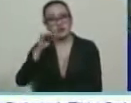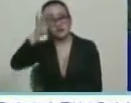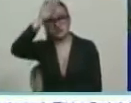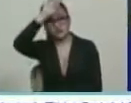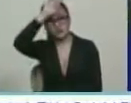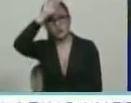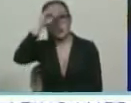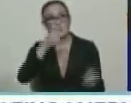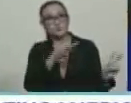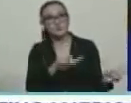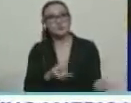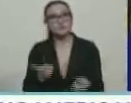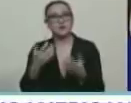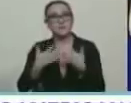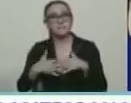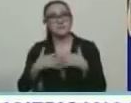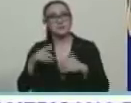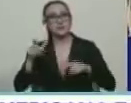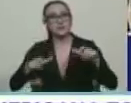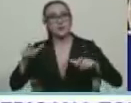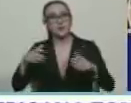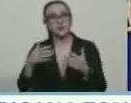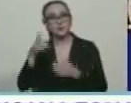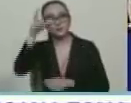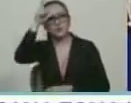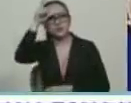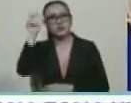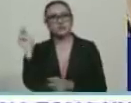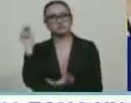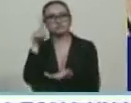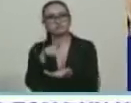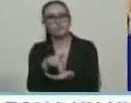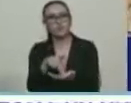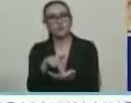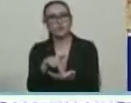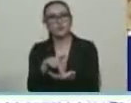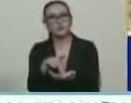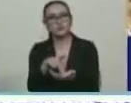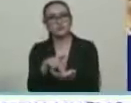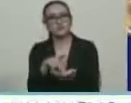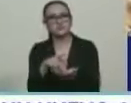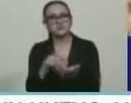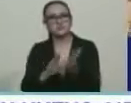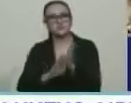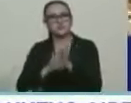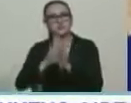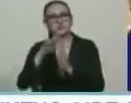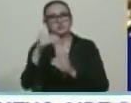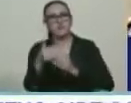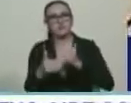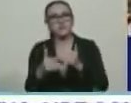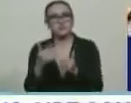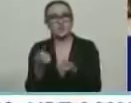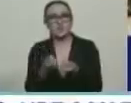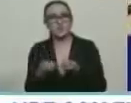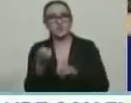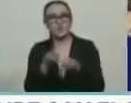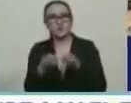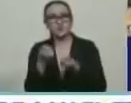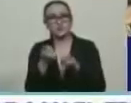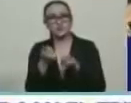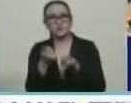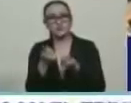damos la bienvenida a empresarios de Turquía para que vengan a invertir, a producir y a crecer económicamente en esta